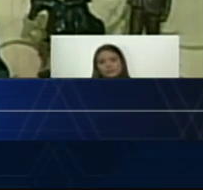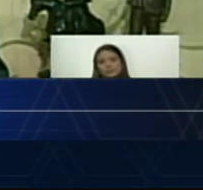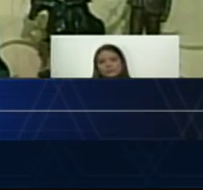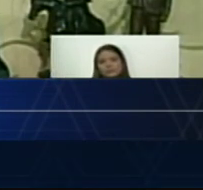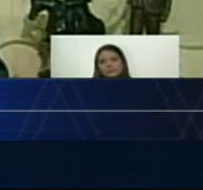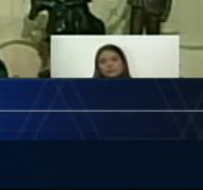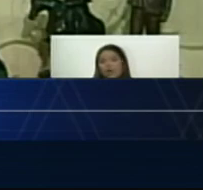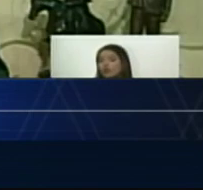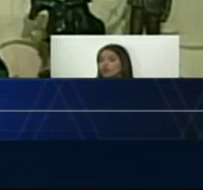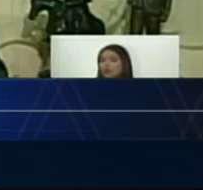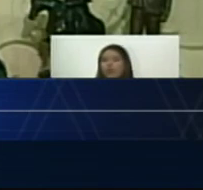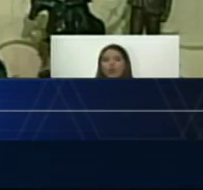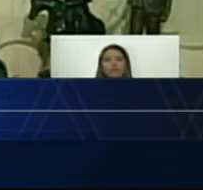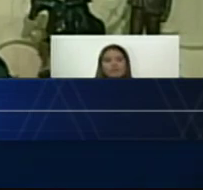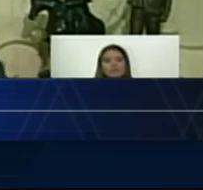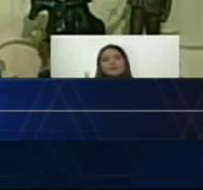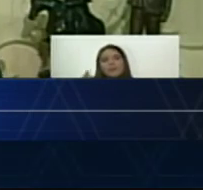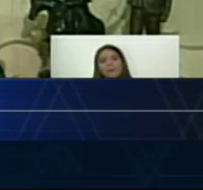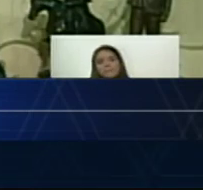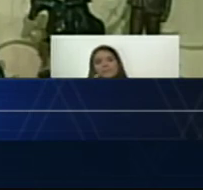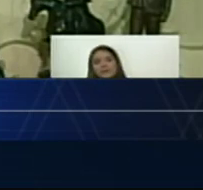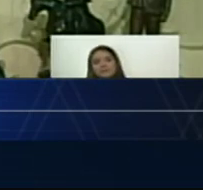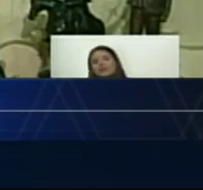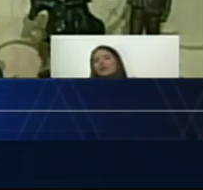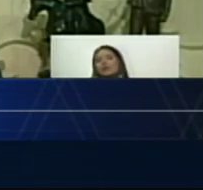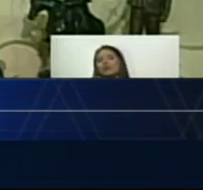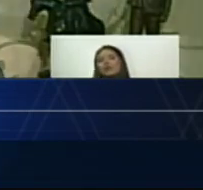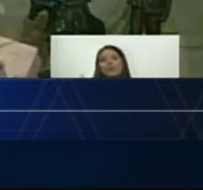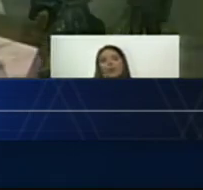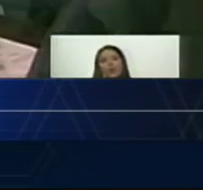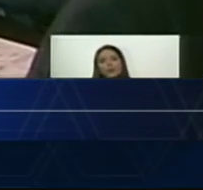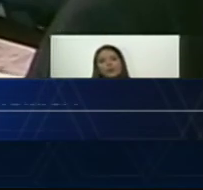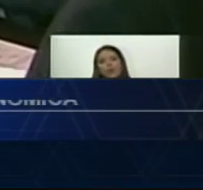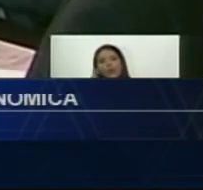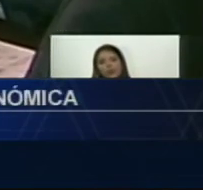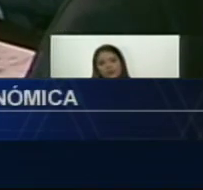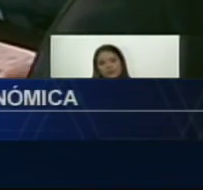los vicepresidentes, ministros y ministras del gabinete del gobierno bolivariano.